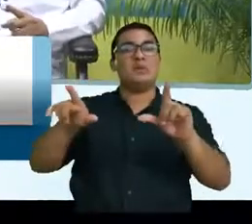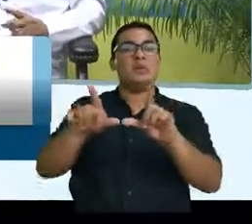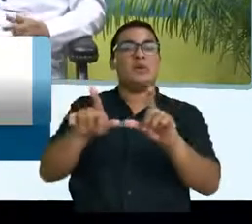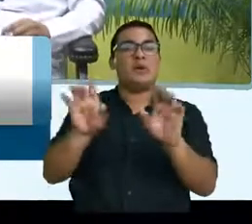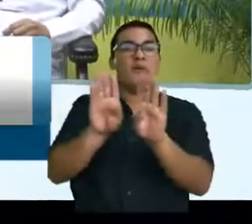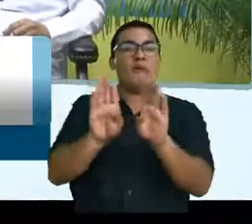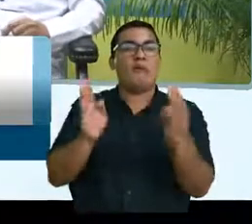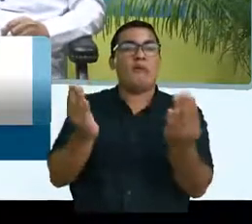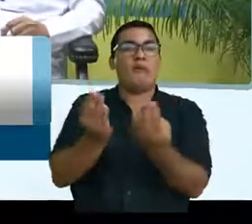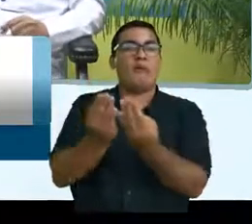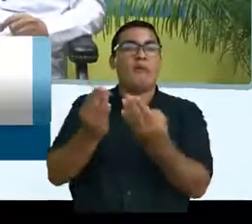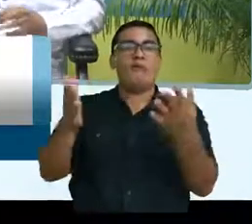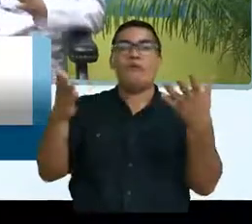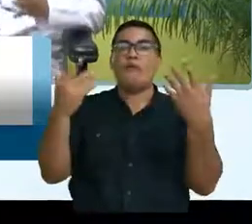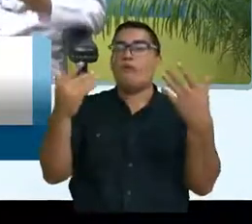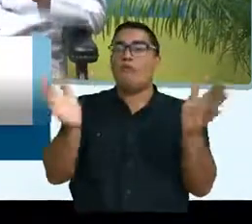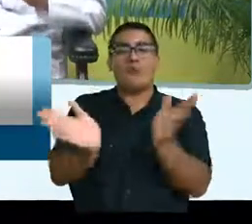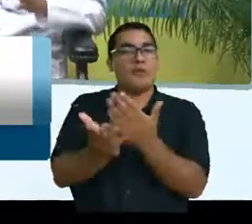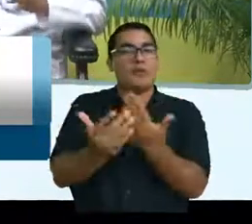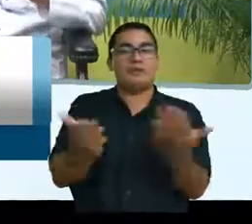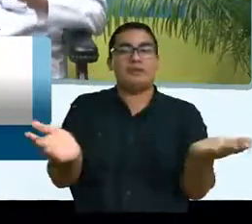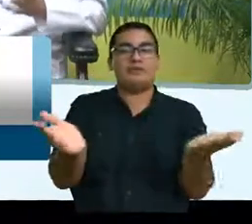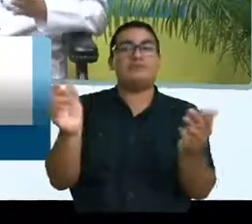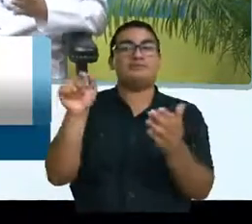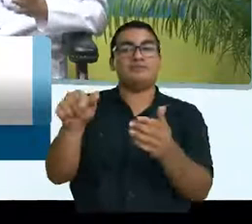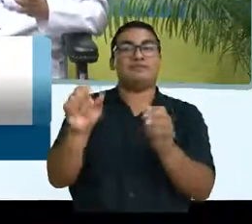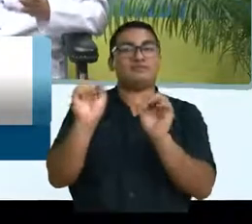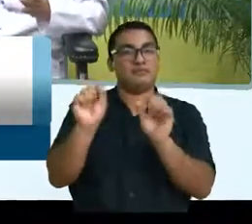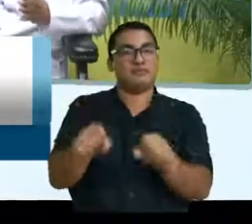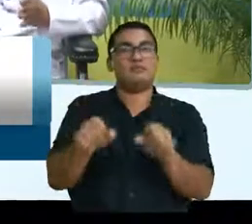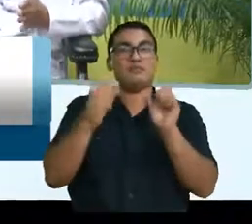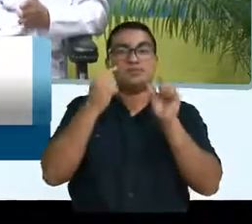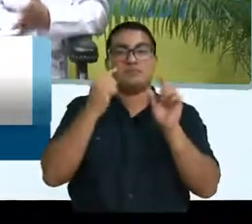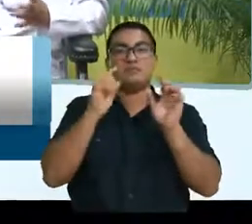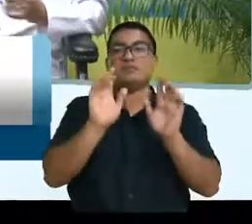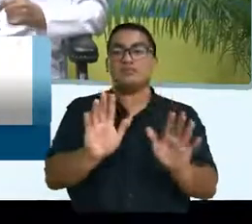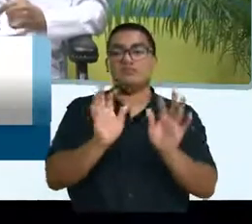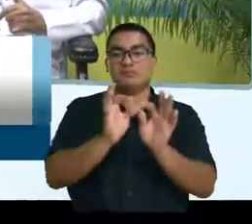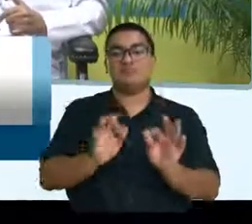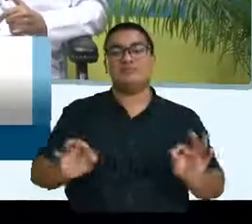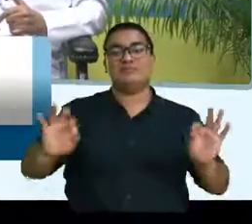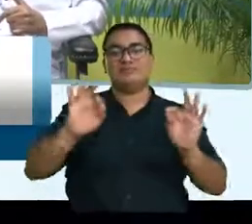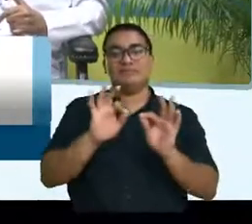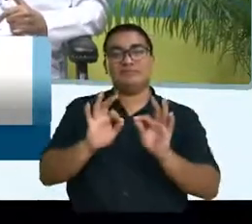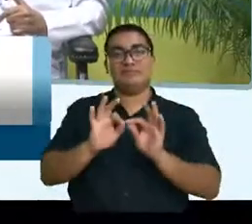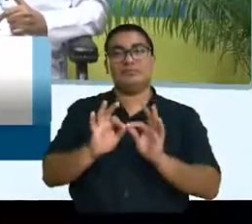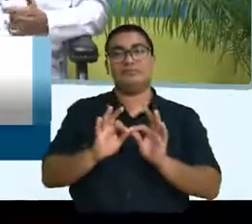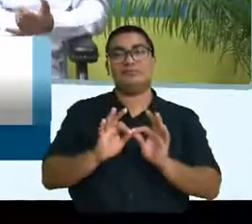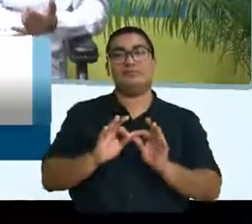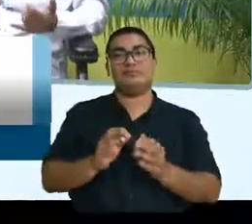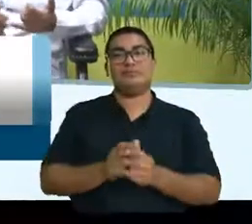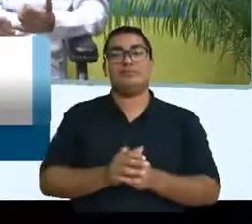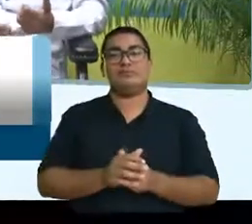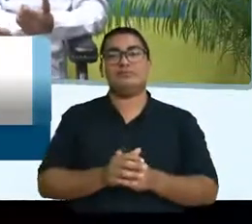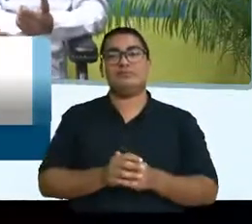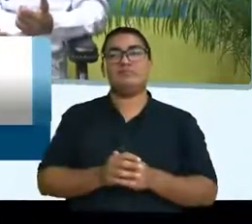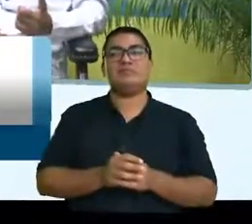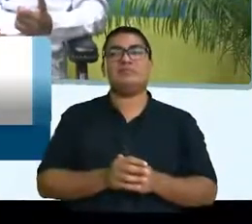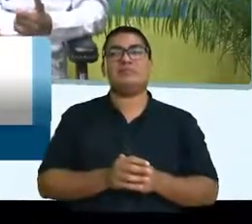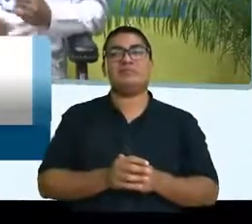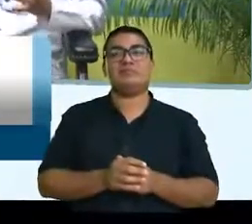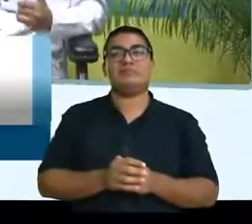no tiene ventilación. Esas son cosas que nosotros tenemos que tomar en cuenta cuando vamos a desinfectar. Si lo que